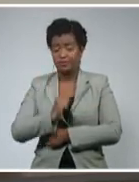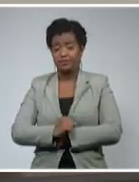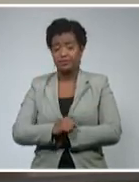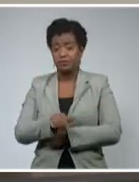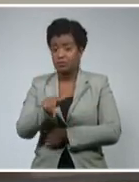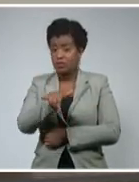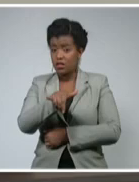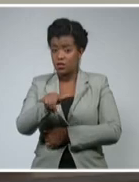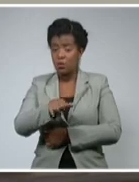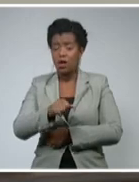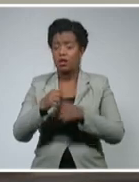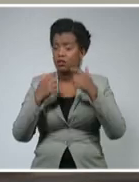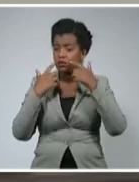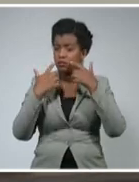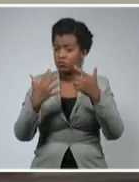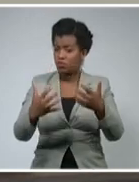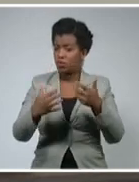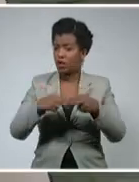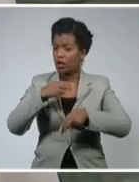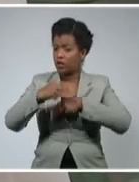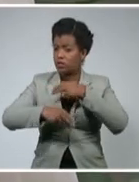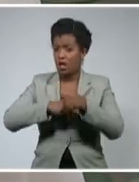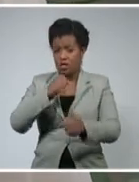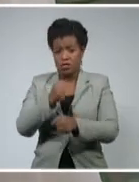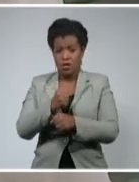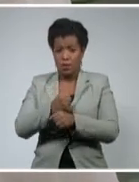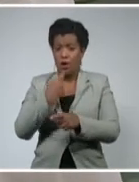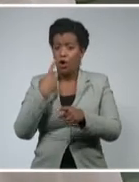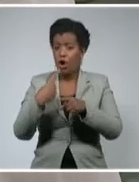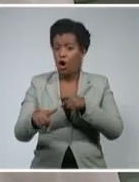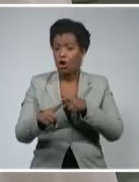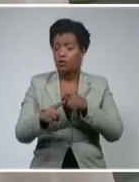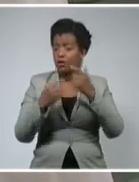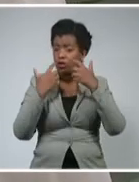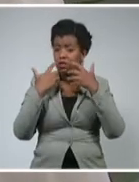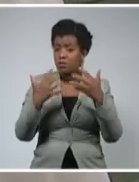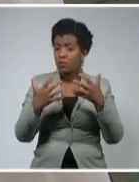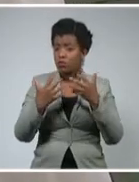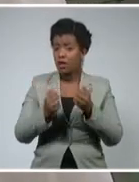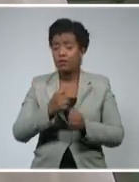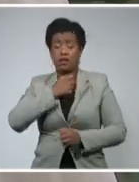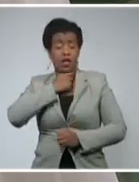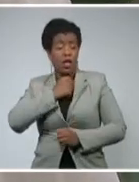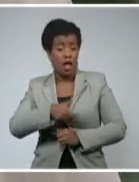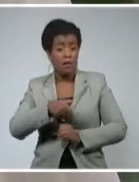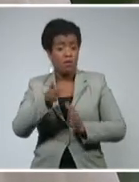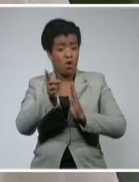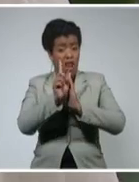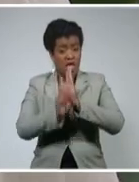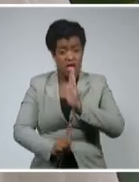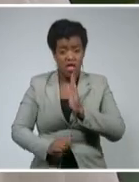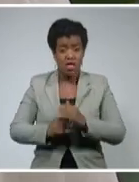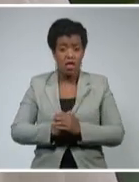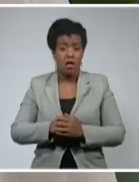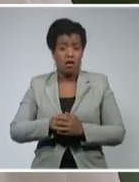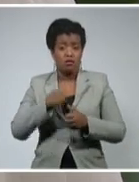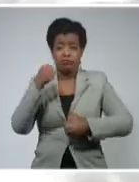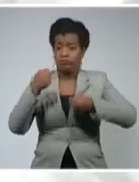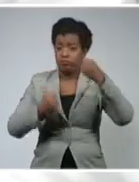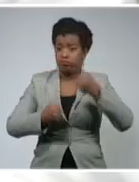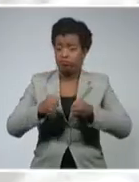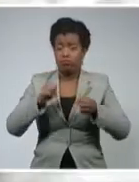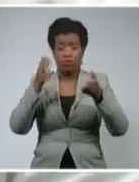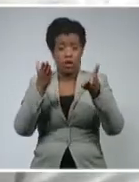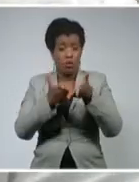como importantes actividades en otras áreas relevantes como la energía, el transporte, la educación,